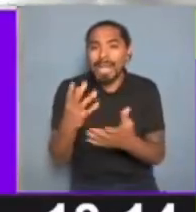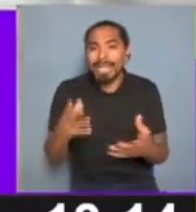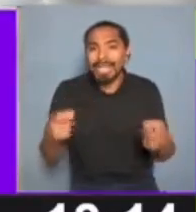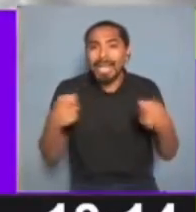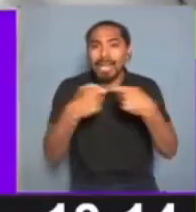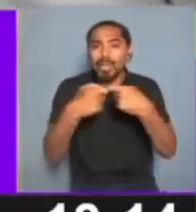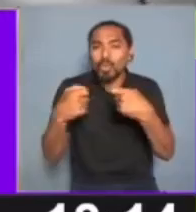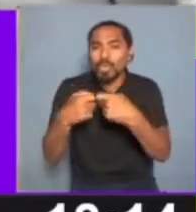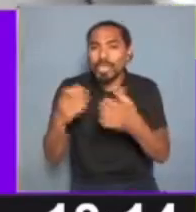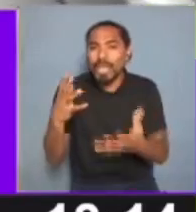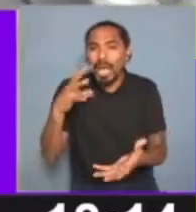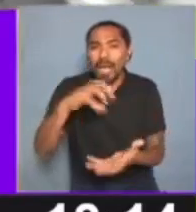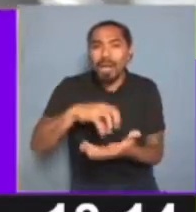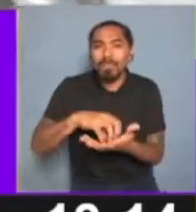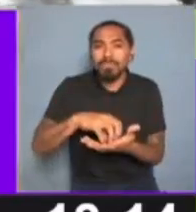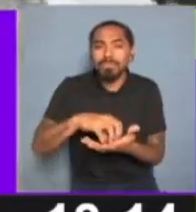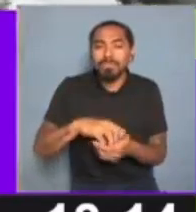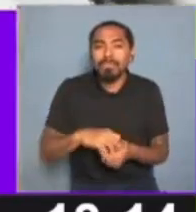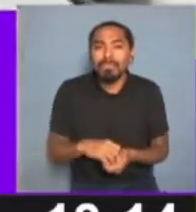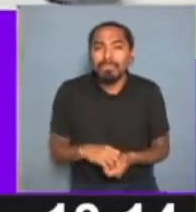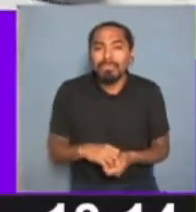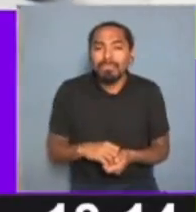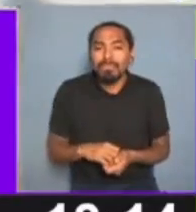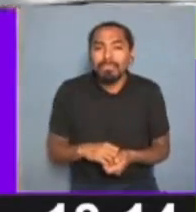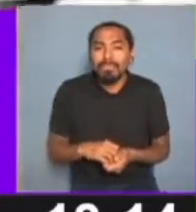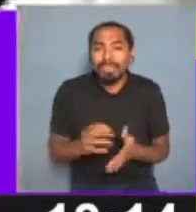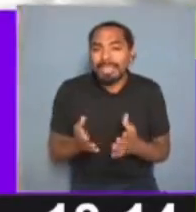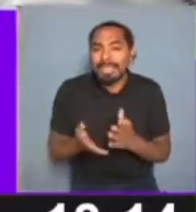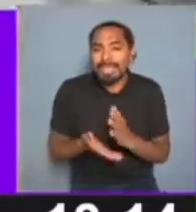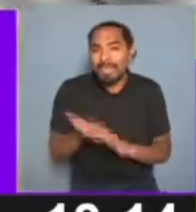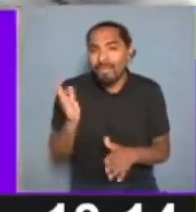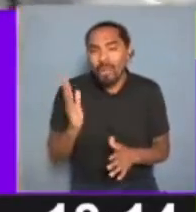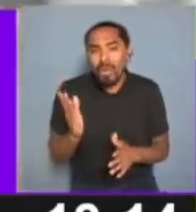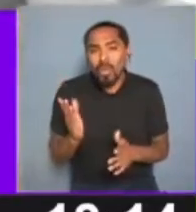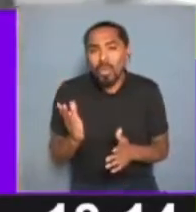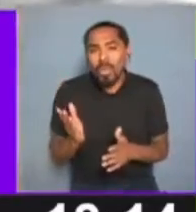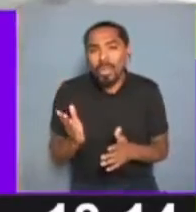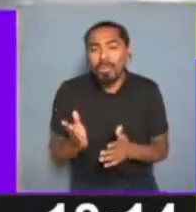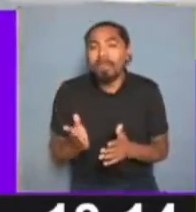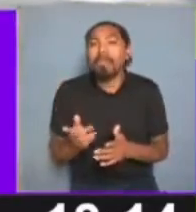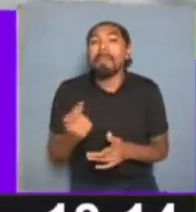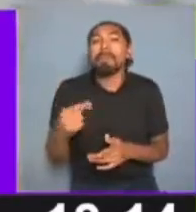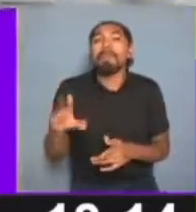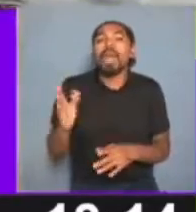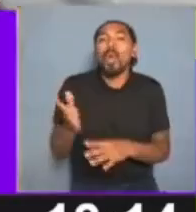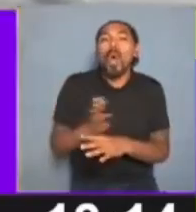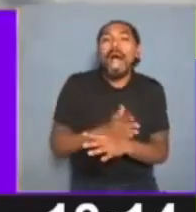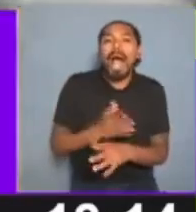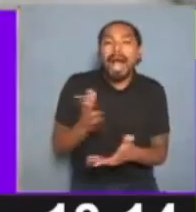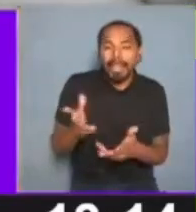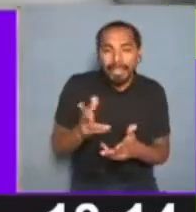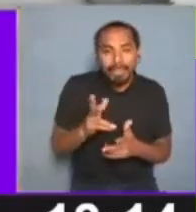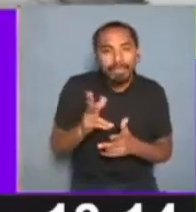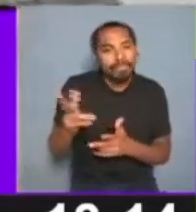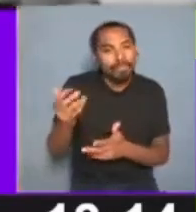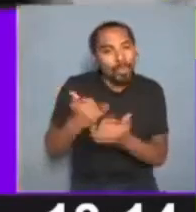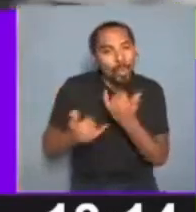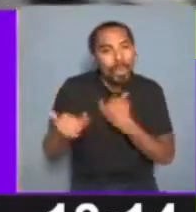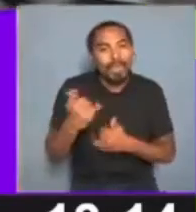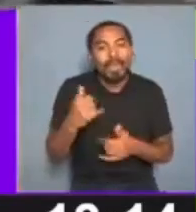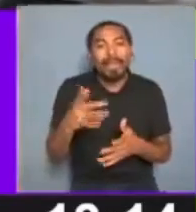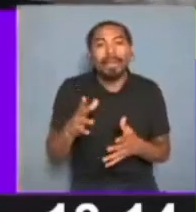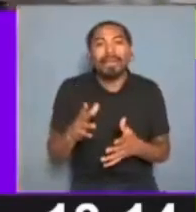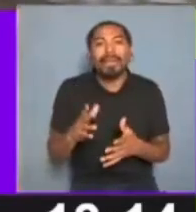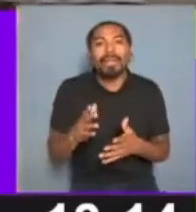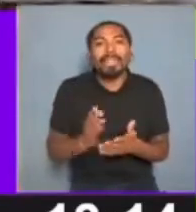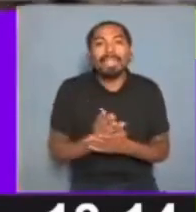de hablar con algunos choferes y manifestaron que la posición seguía siendo la misma, del quite de colaboración, y